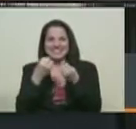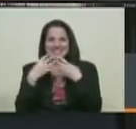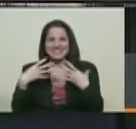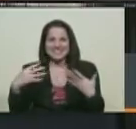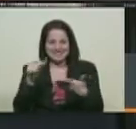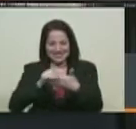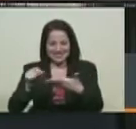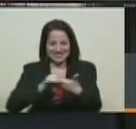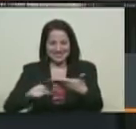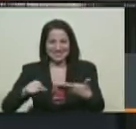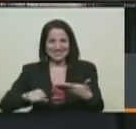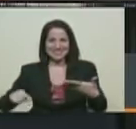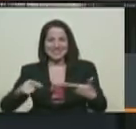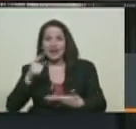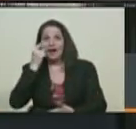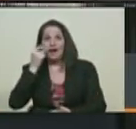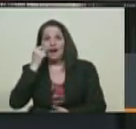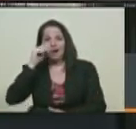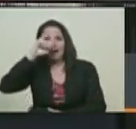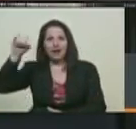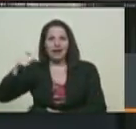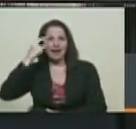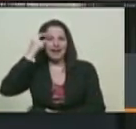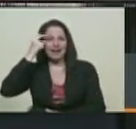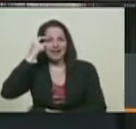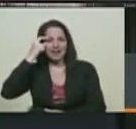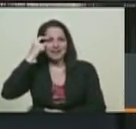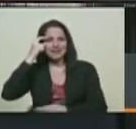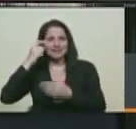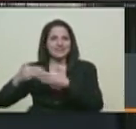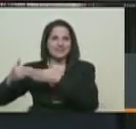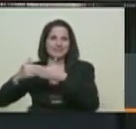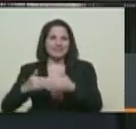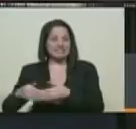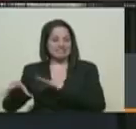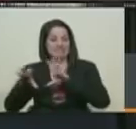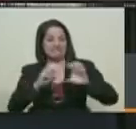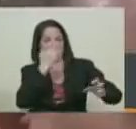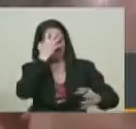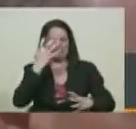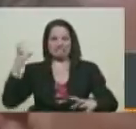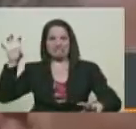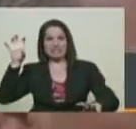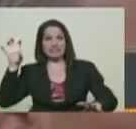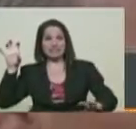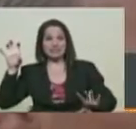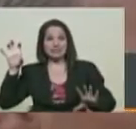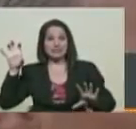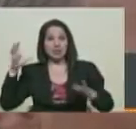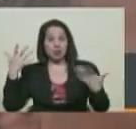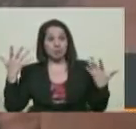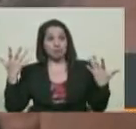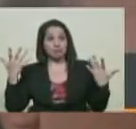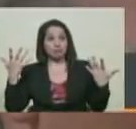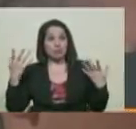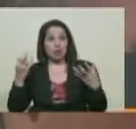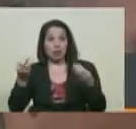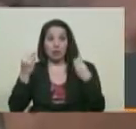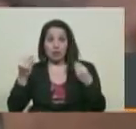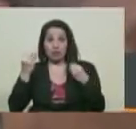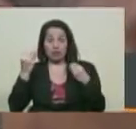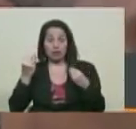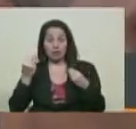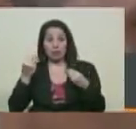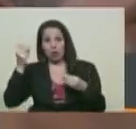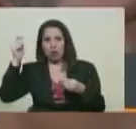nuestro canciller Jorge Arriaza, el imperialismo se quitó la máscara. El imperialismo con